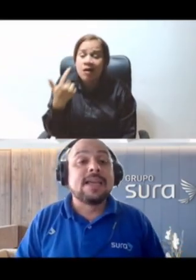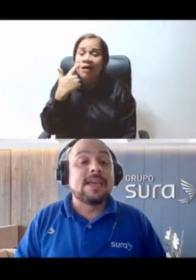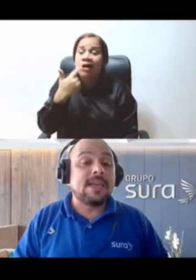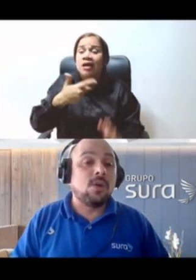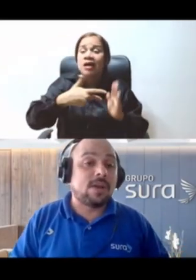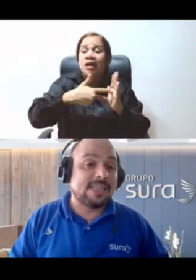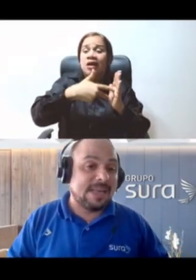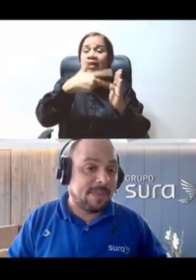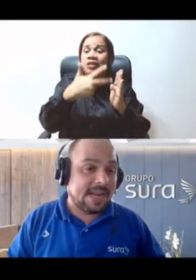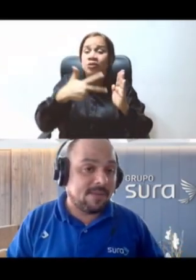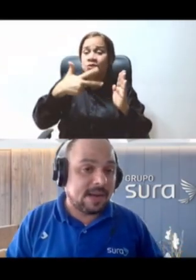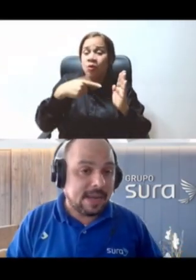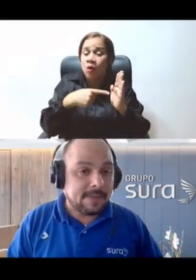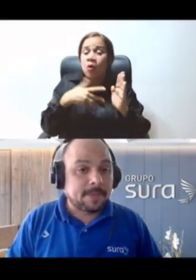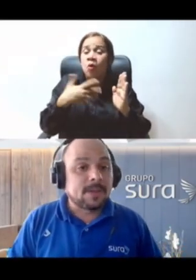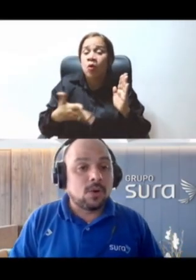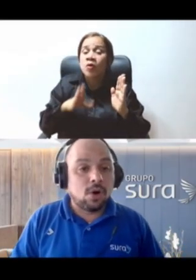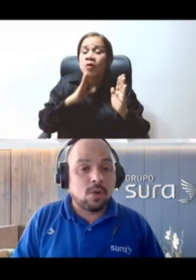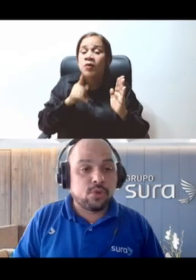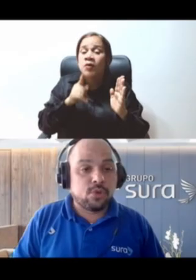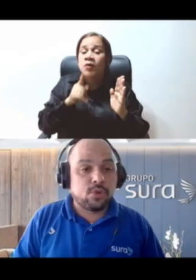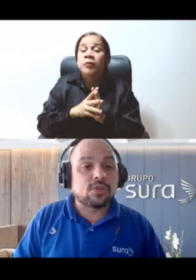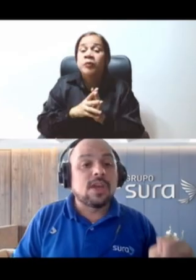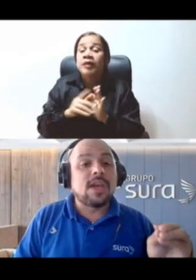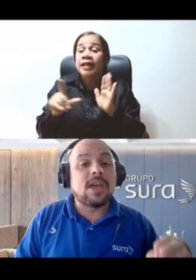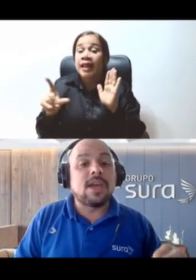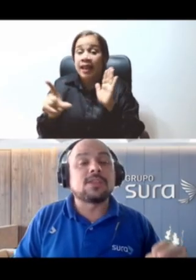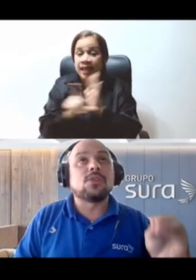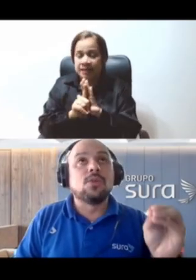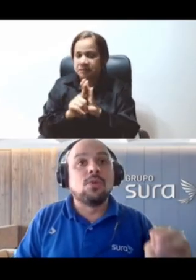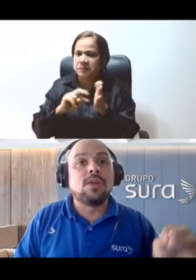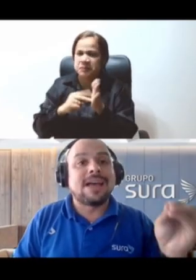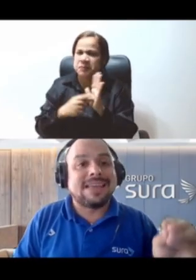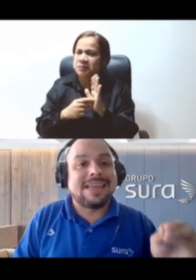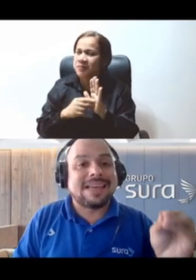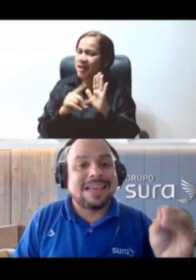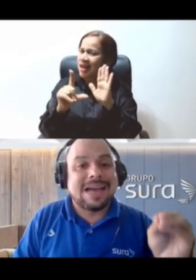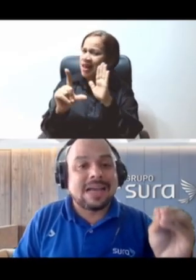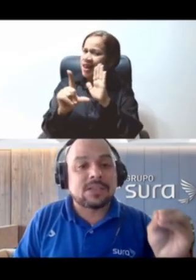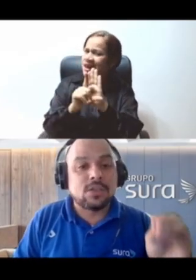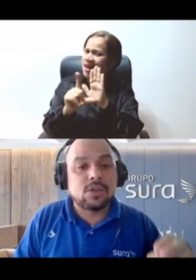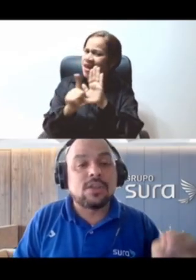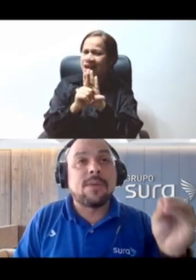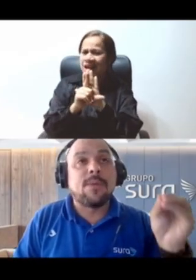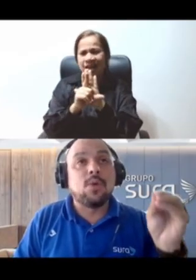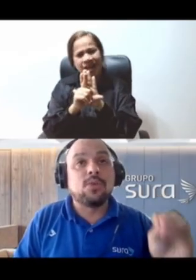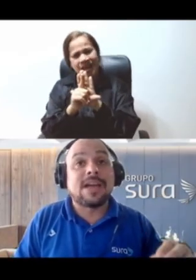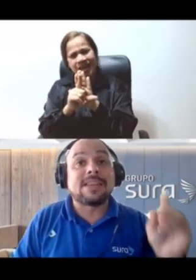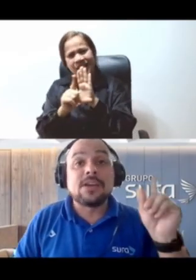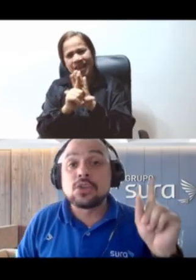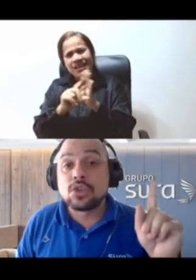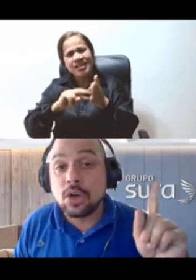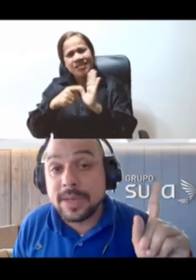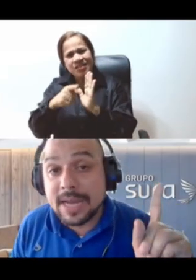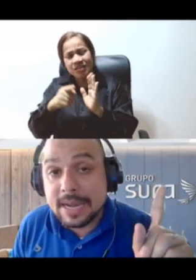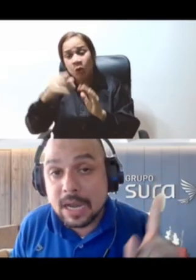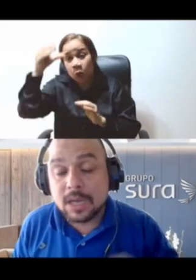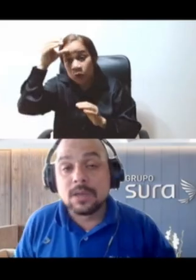constitución política y lo que es la palabra ley. Ojo muchachos, es una declaración de